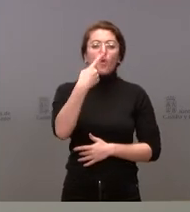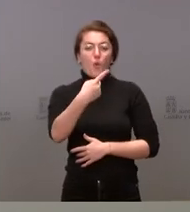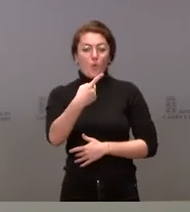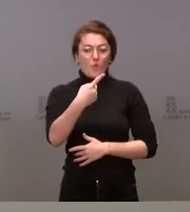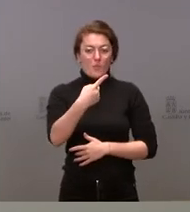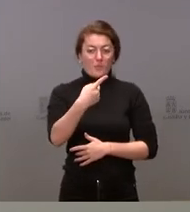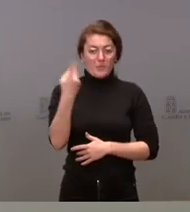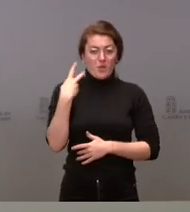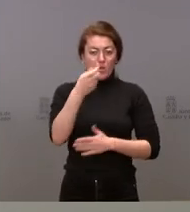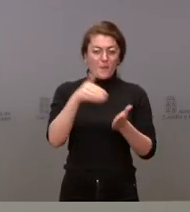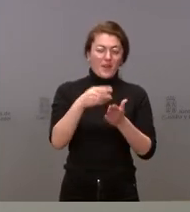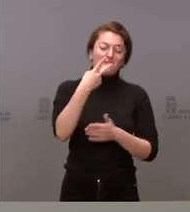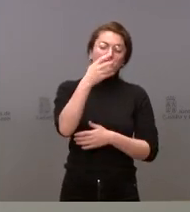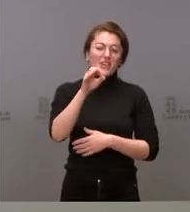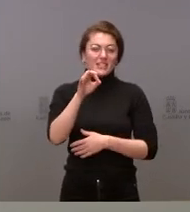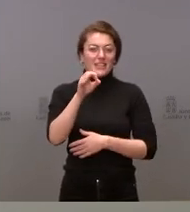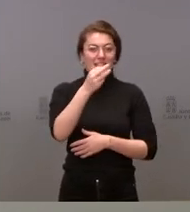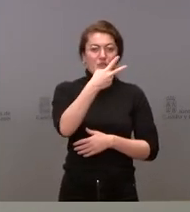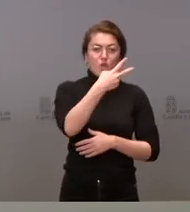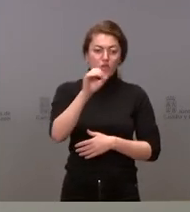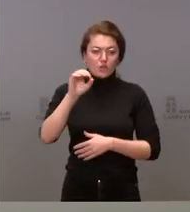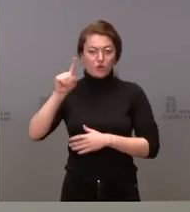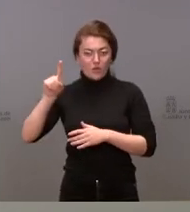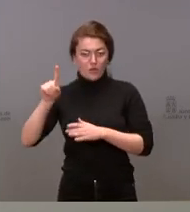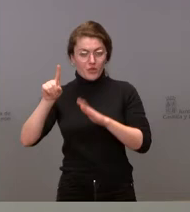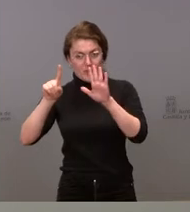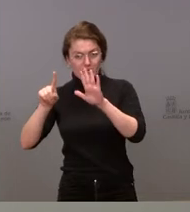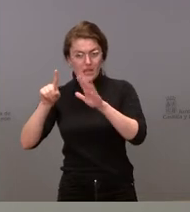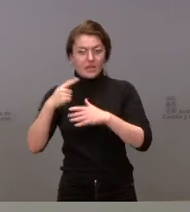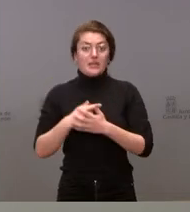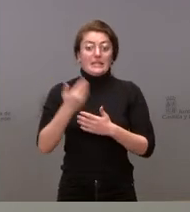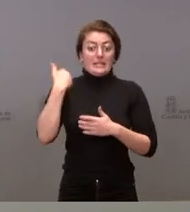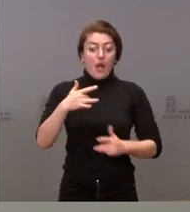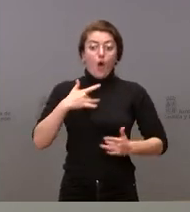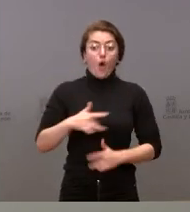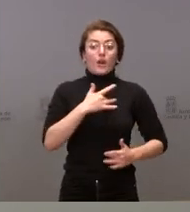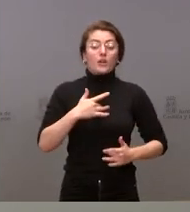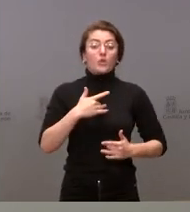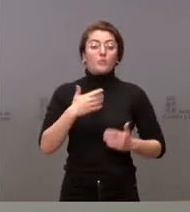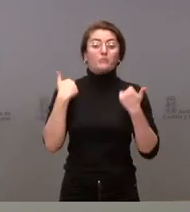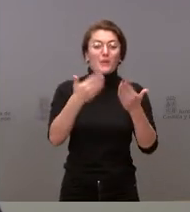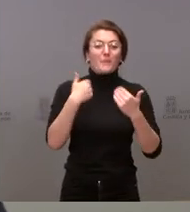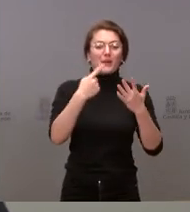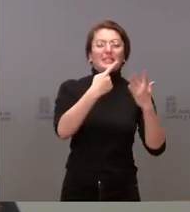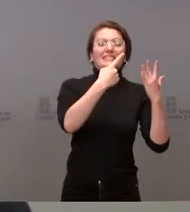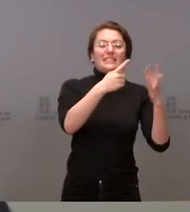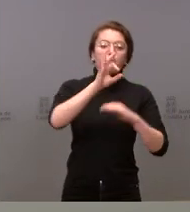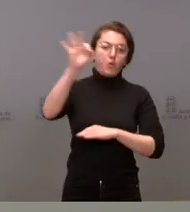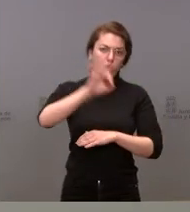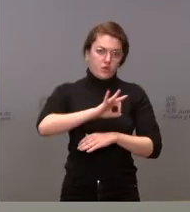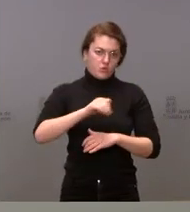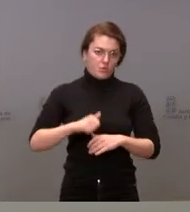año 2020 y también se ha aumentado la implantación de órganos un 17 por ciento y de córneas más de un 6%